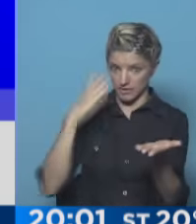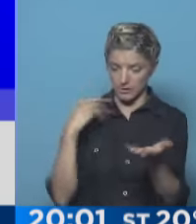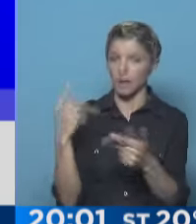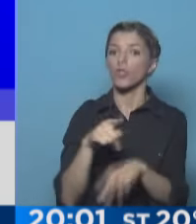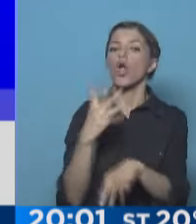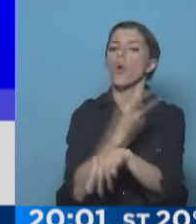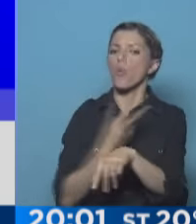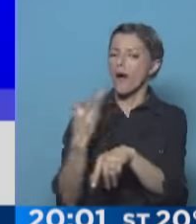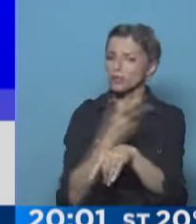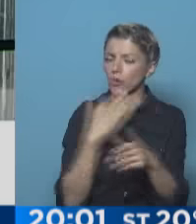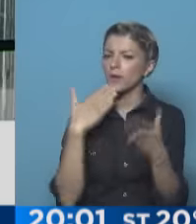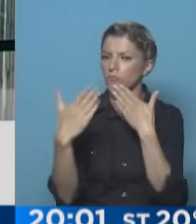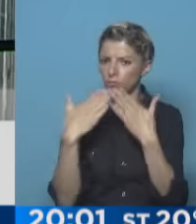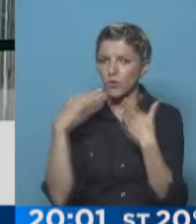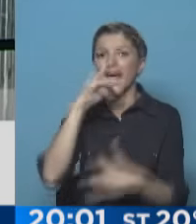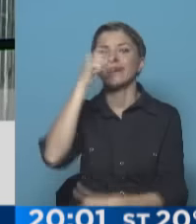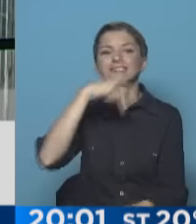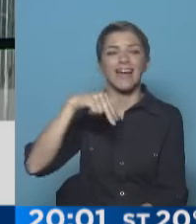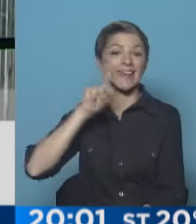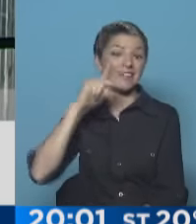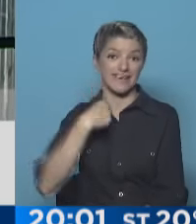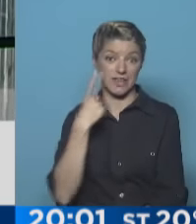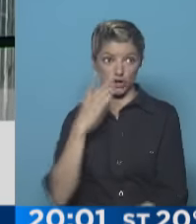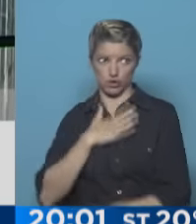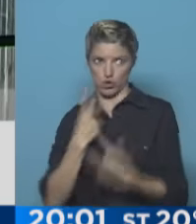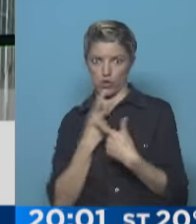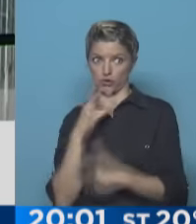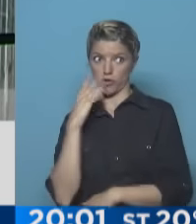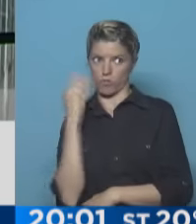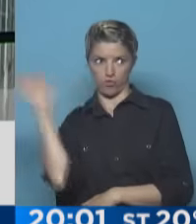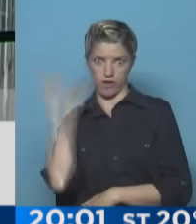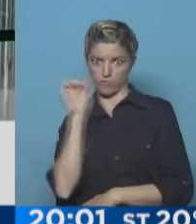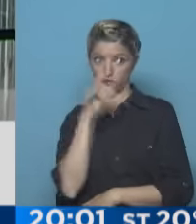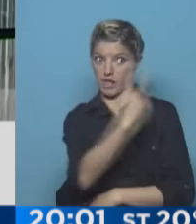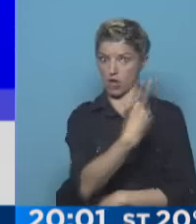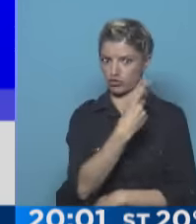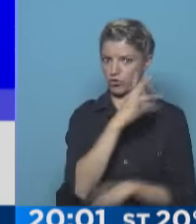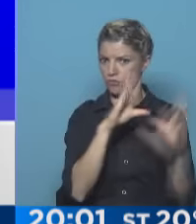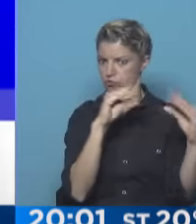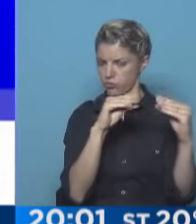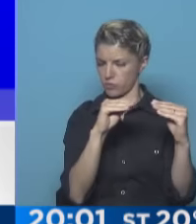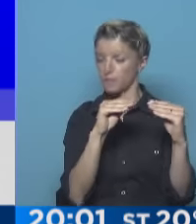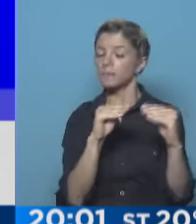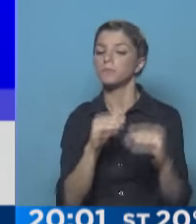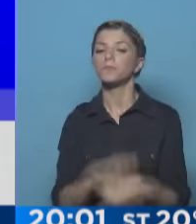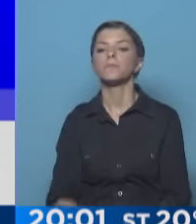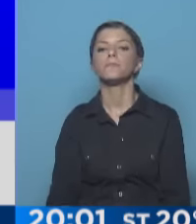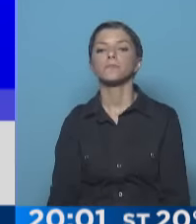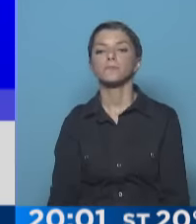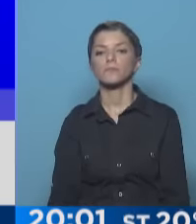estuvimos Charlando Carlos anini y yo escuchando porque en verdad los que hablaron fueron ellos y en reiteradas